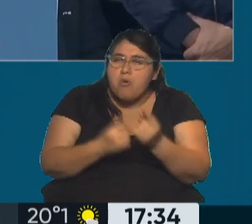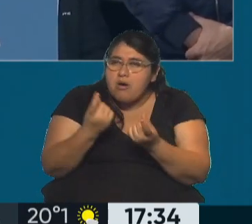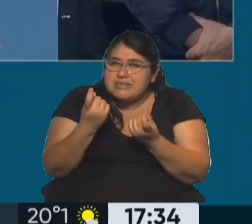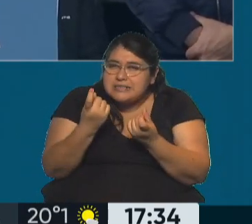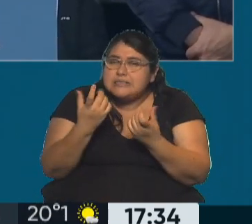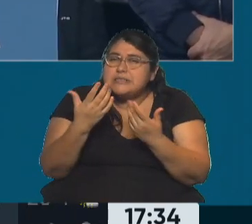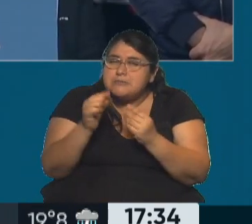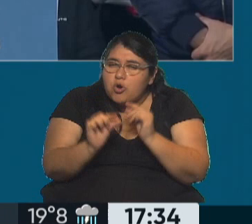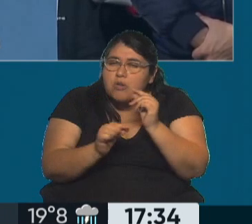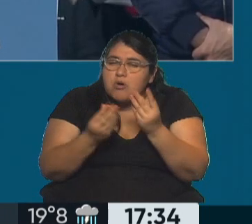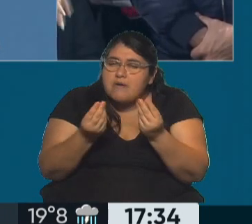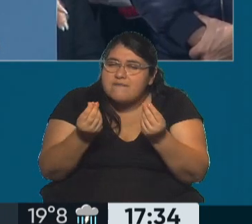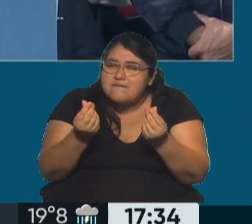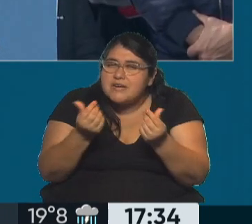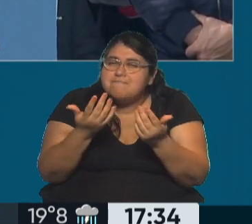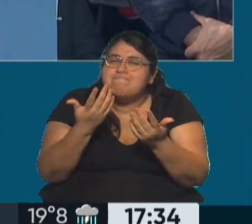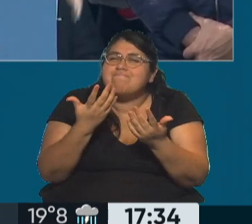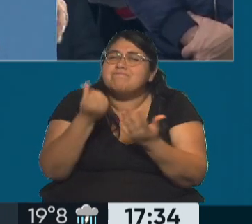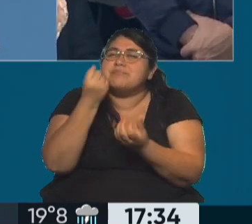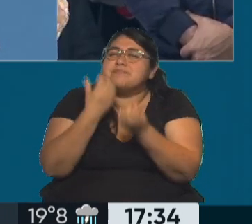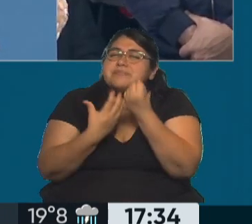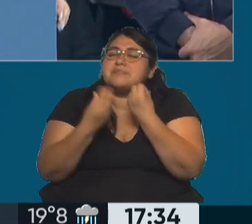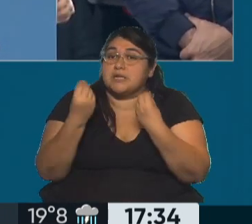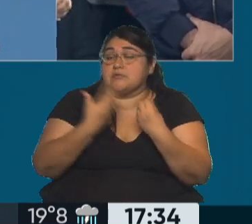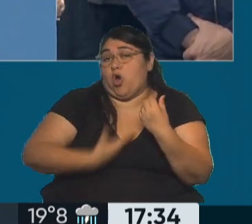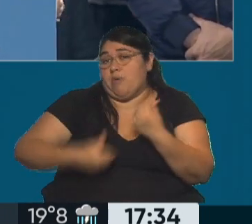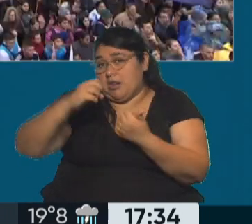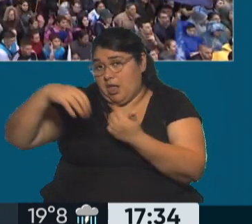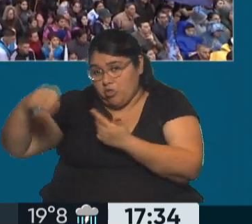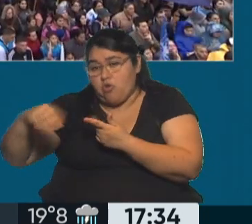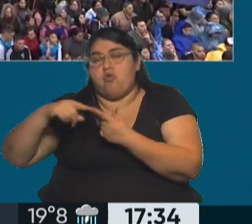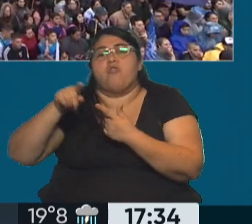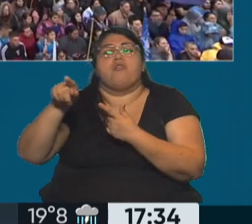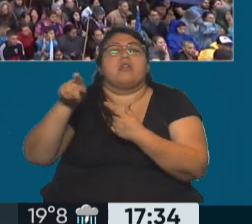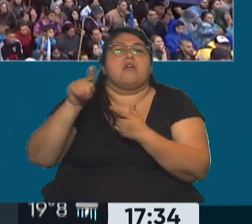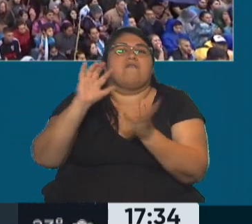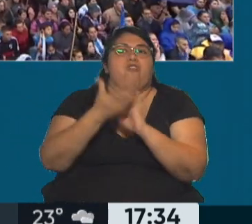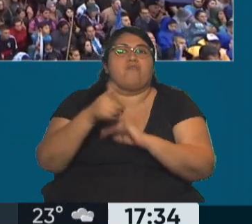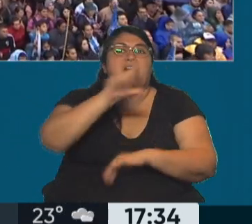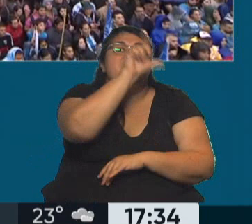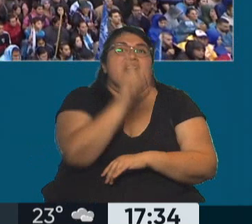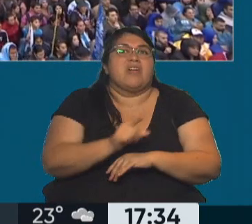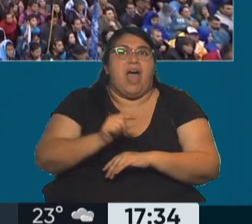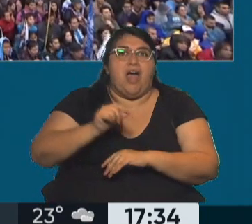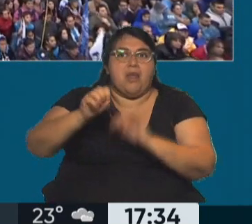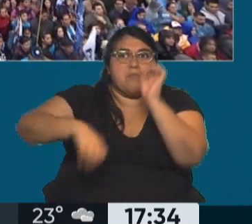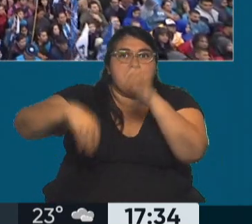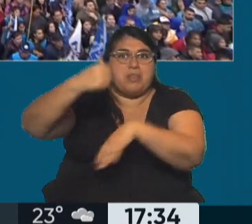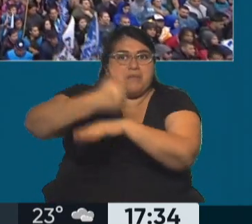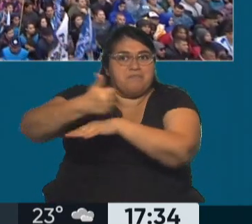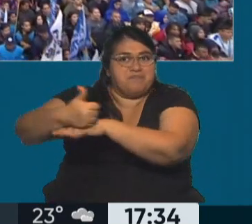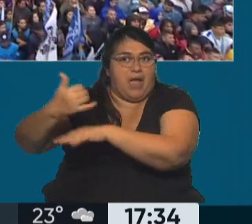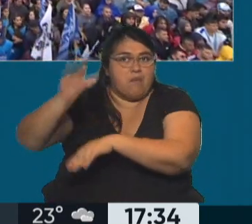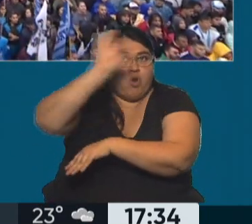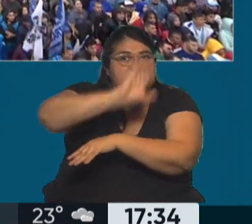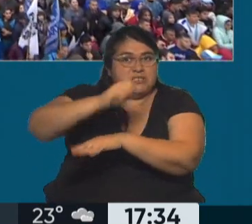destacar un poco quiénes estaban allí. Digo, vimos gobernadores, ¿no? Esa muestra de federalismo que incluso tenemos que prestarle atención porque va a ser